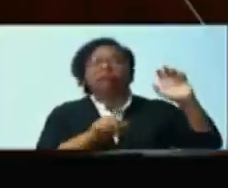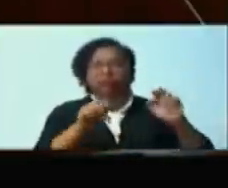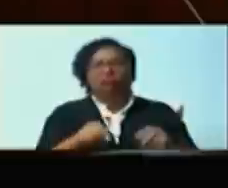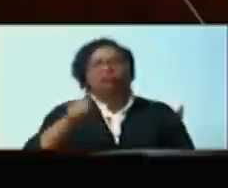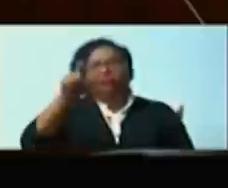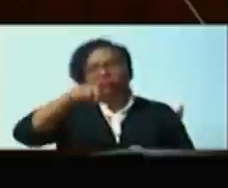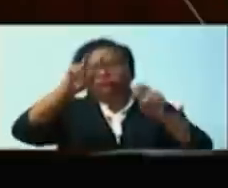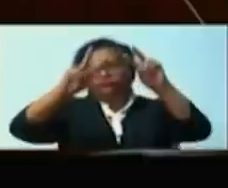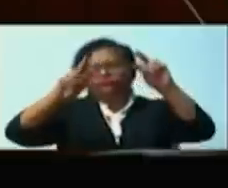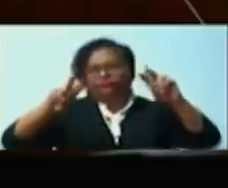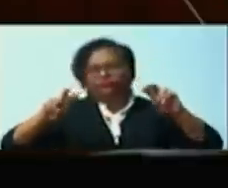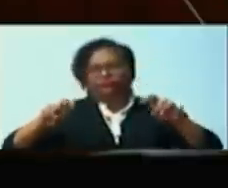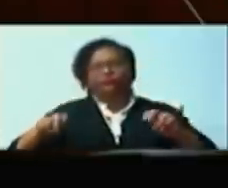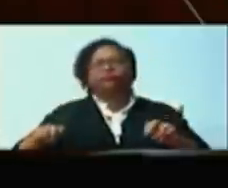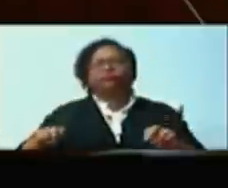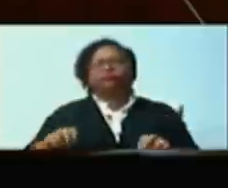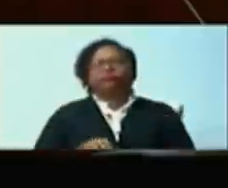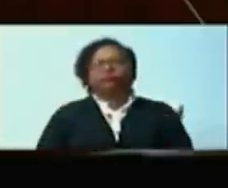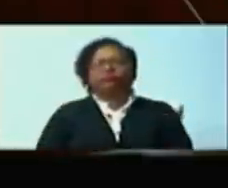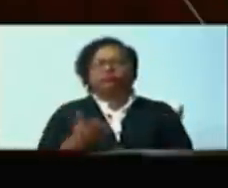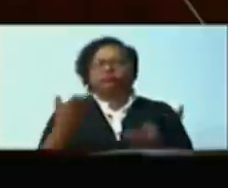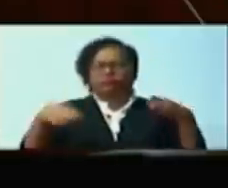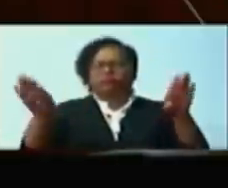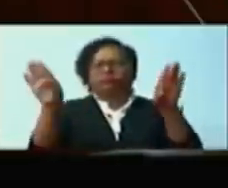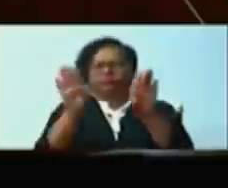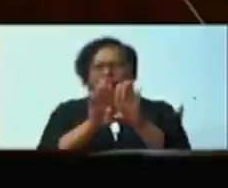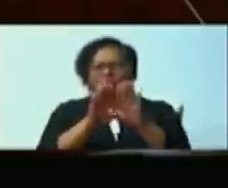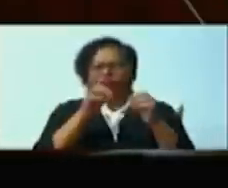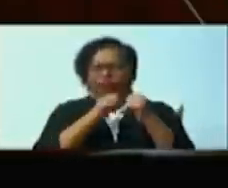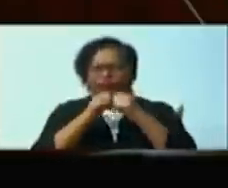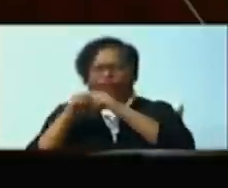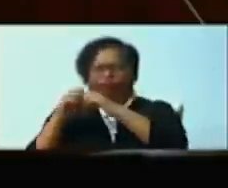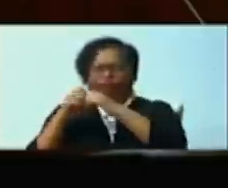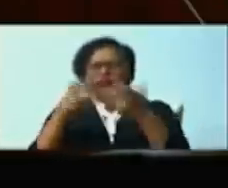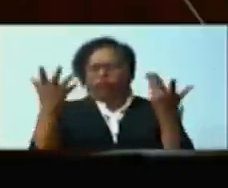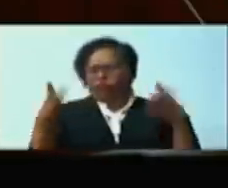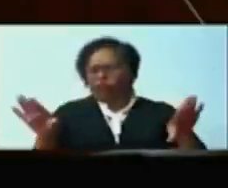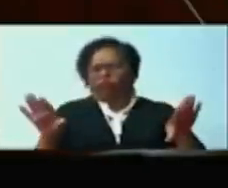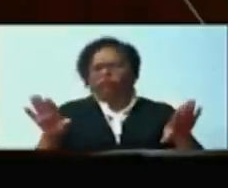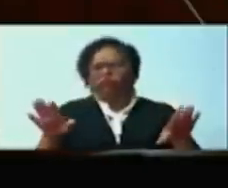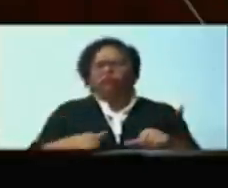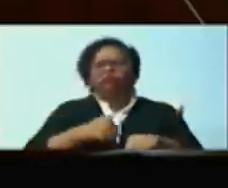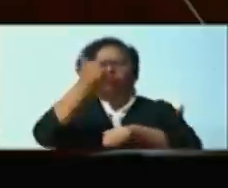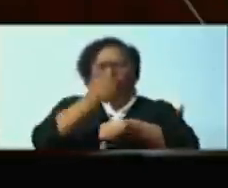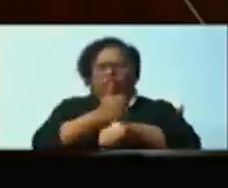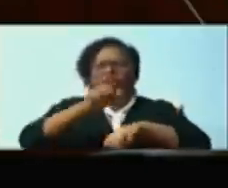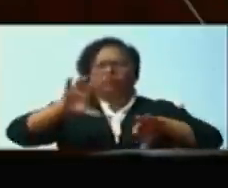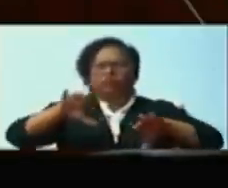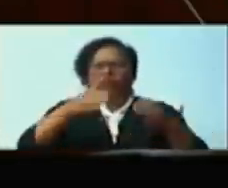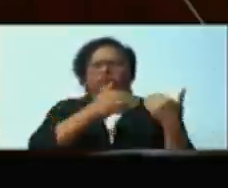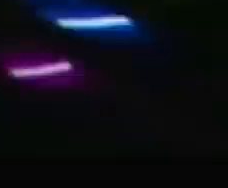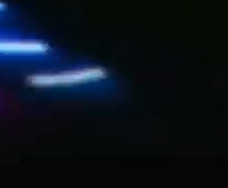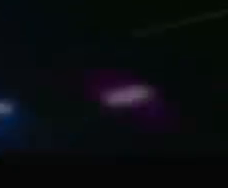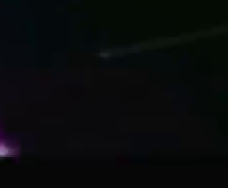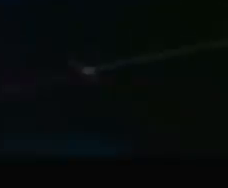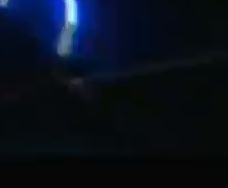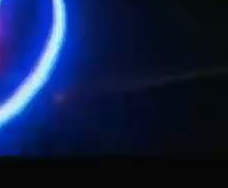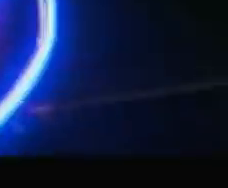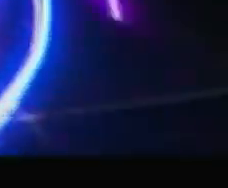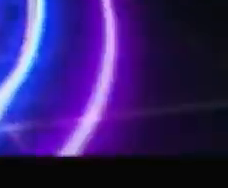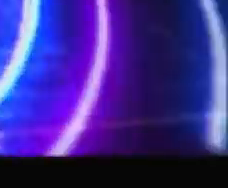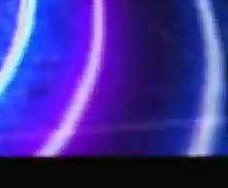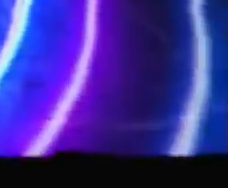cierre los debates y que pase a formar la comisión especializada para la investigación Muchas gracias presidente